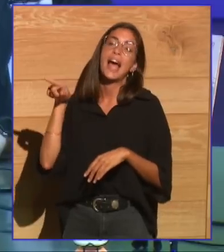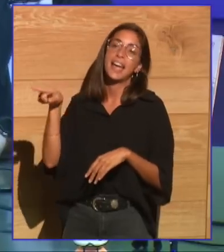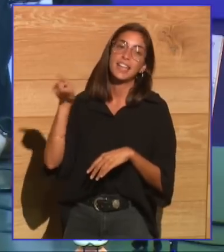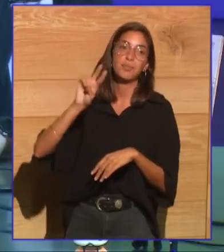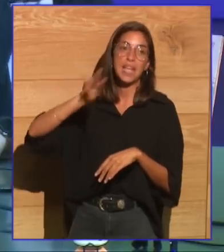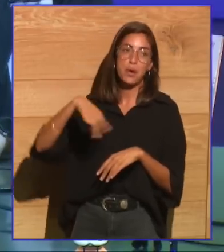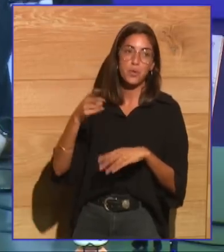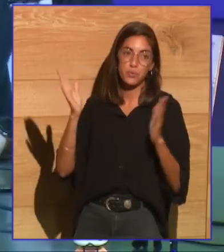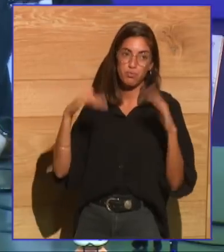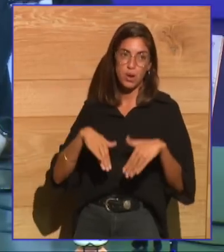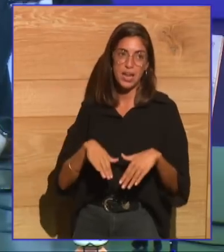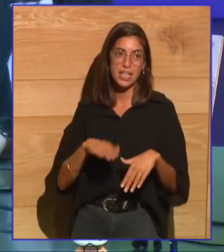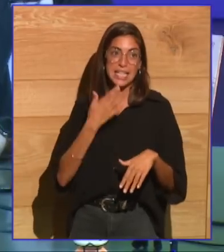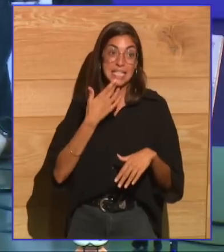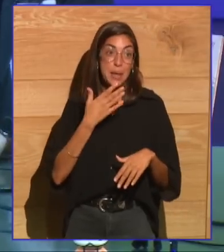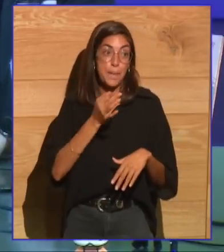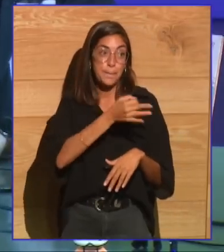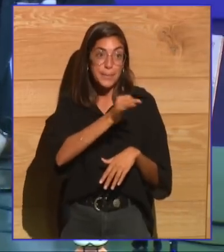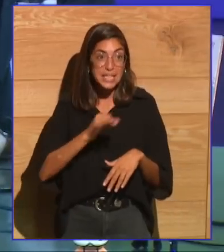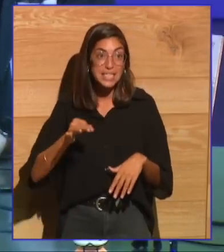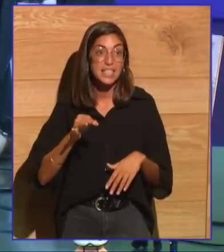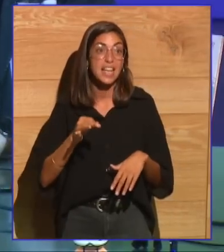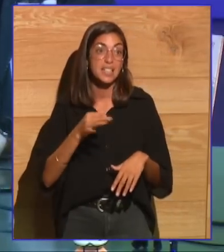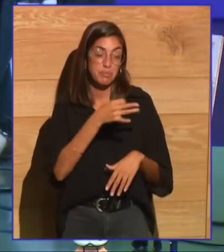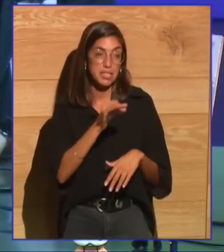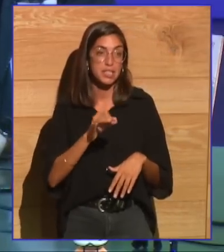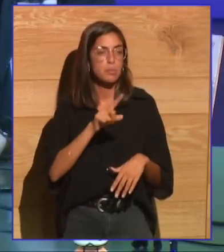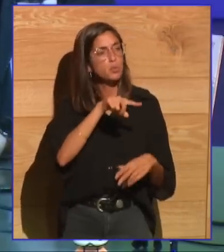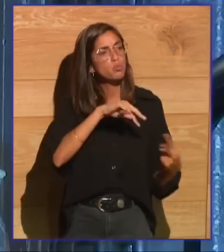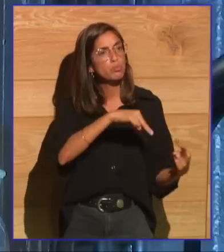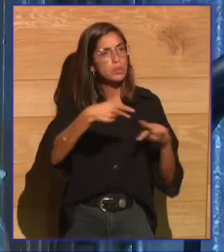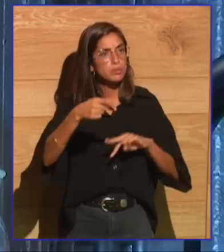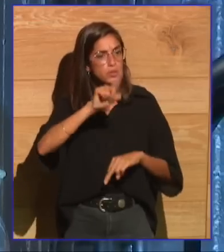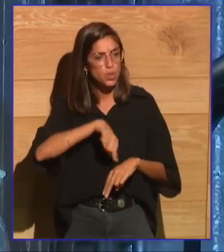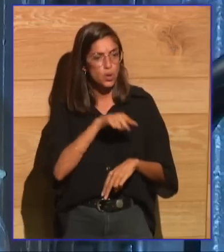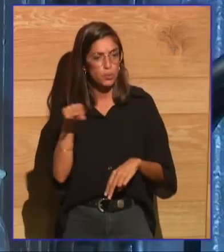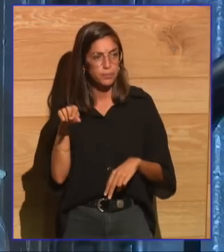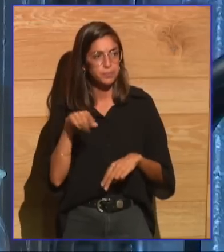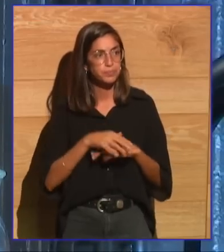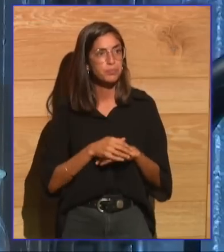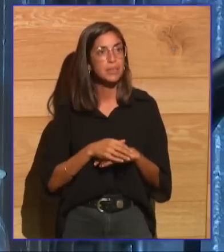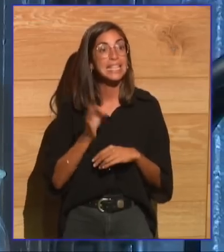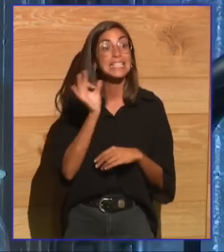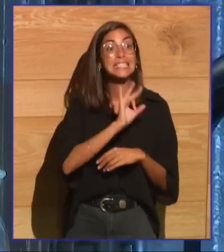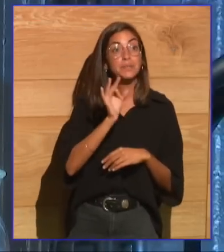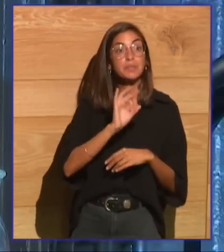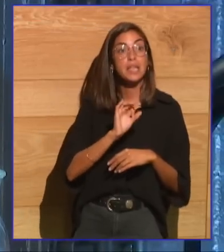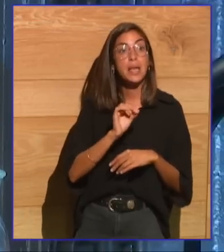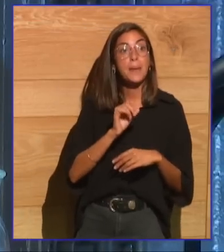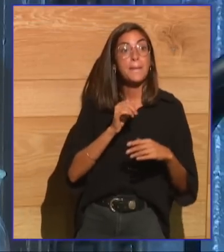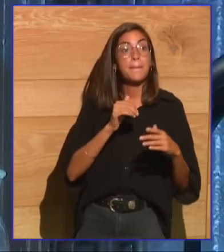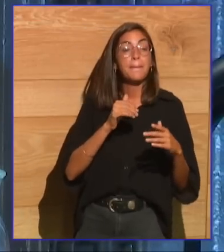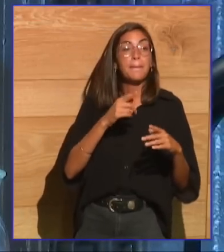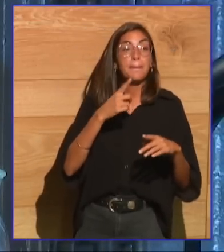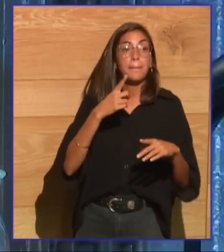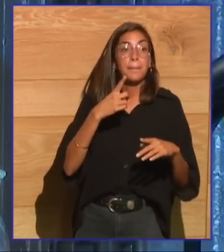seamos si eran pesetas eran pesetas toda la transformación ya juan steven spielberg estaba ganando medio millón de